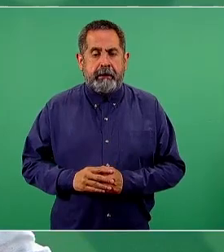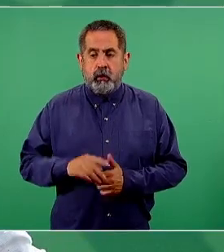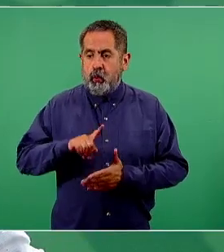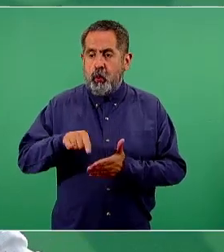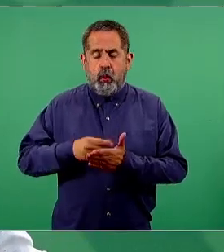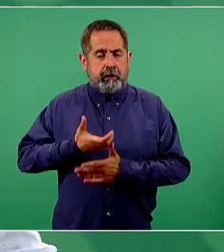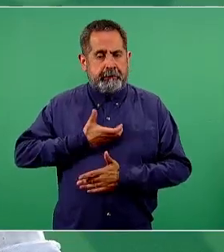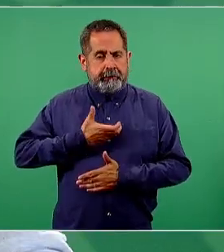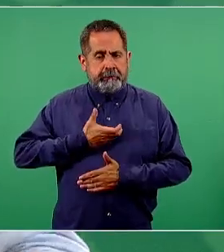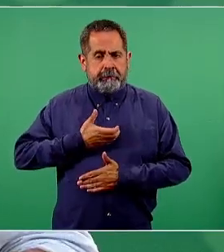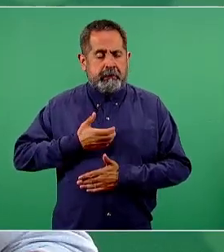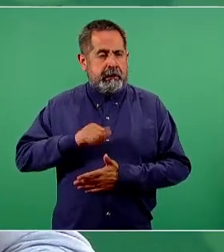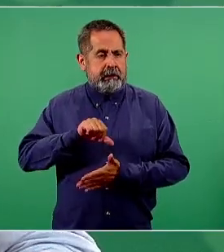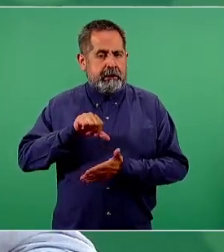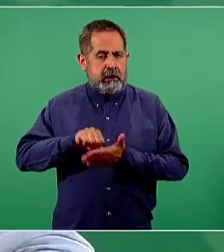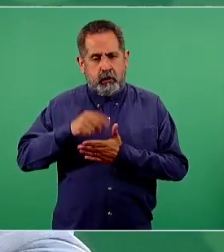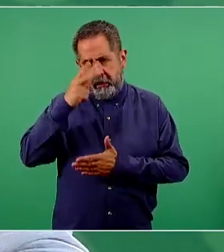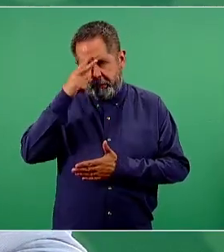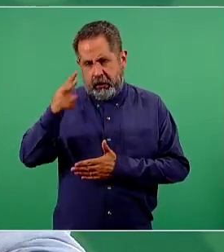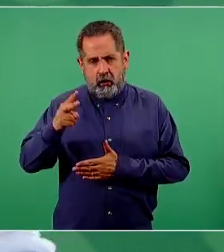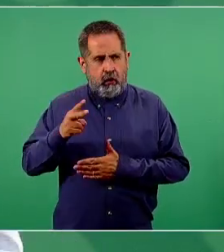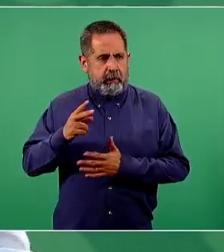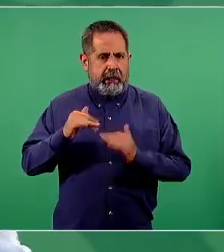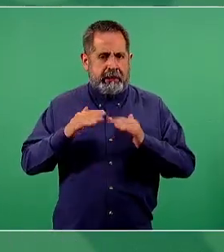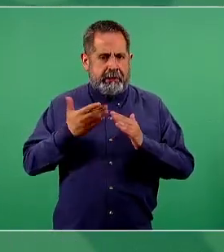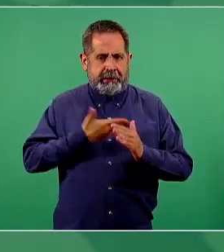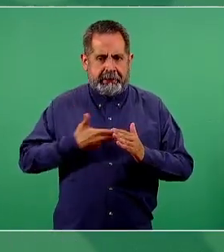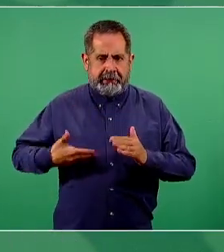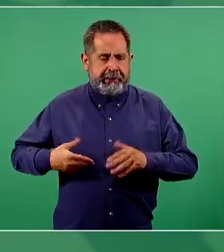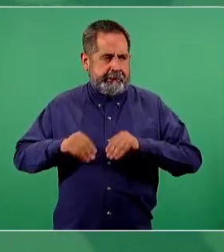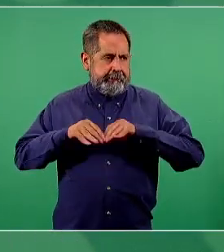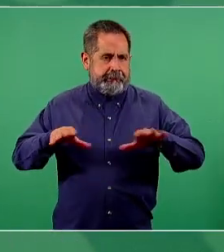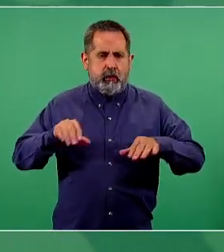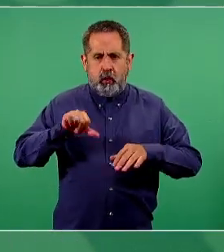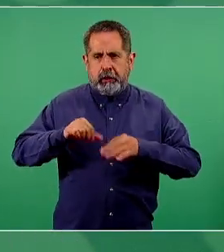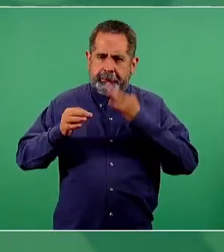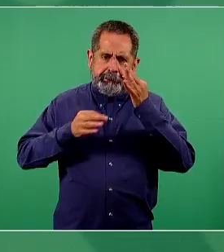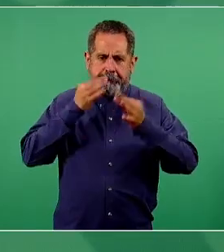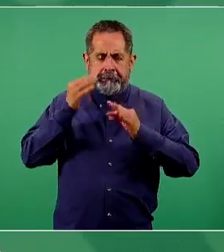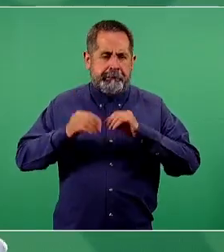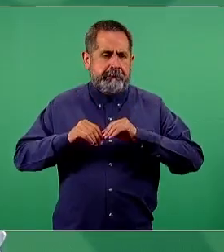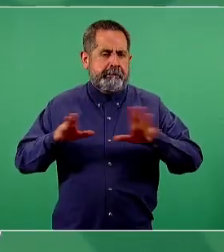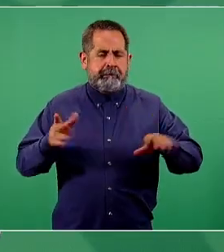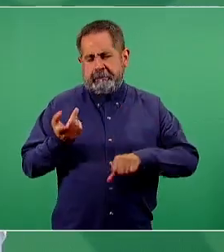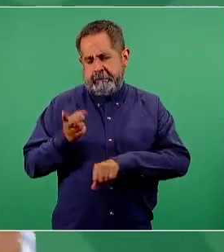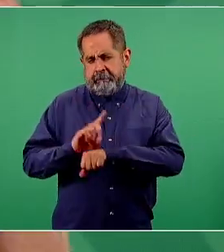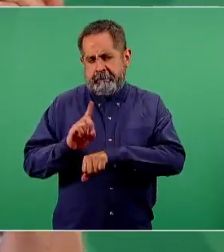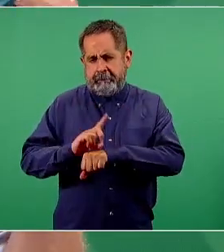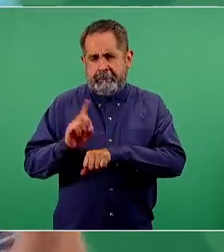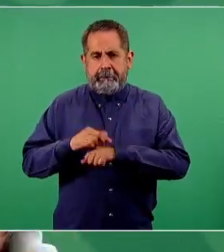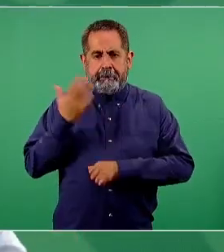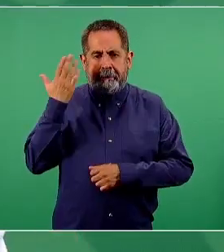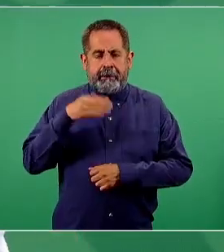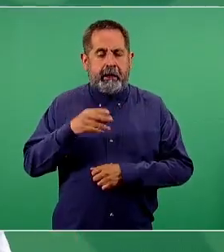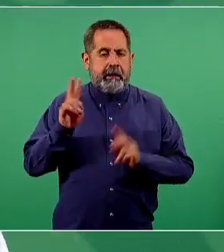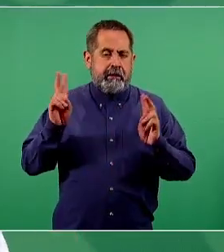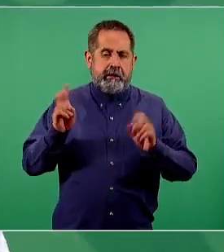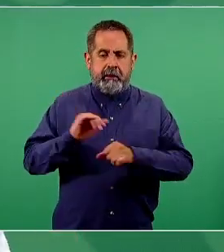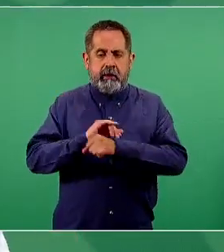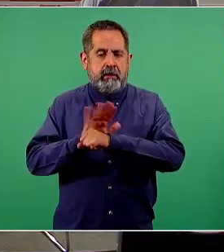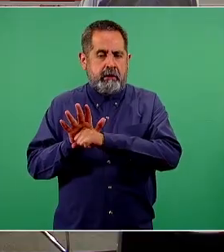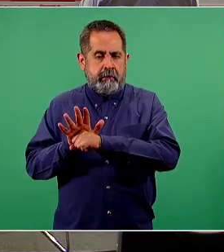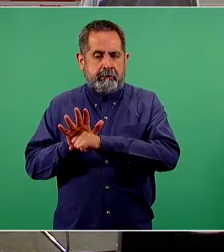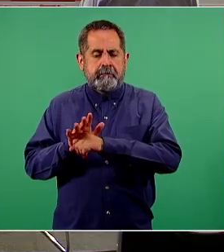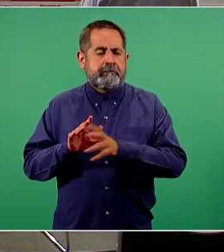Palacio Nacional de México, en la Ciudad de México, vamos a iniciar la conferencia de prensa diaria sobre COVID-19,